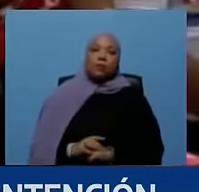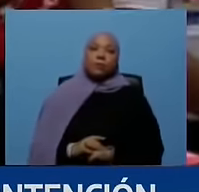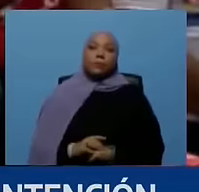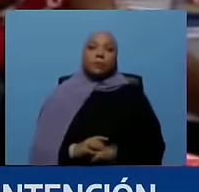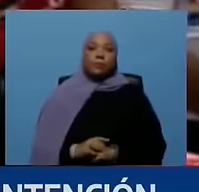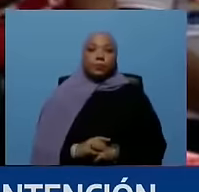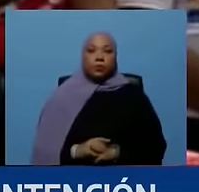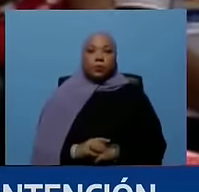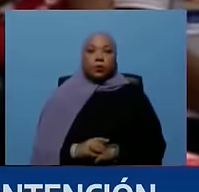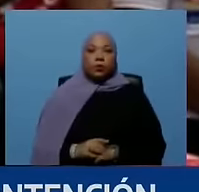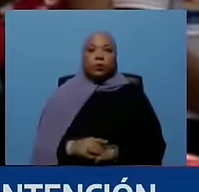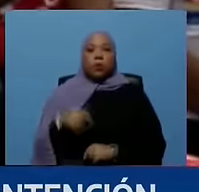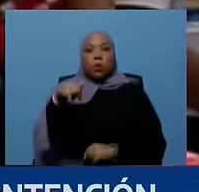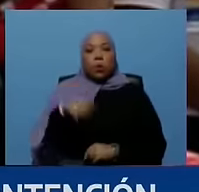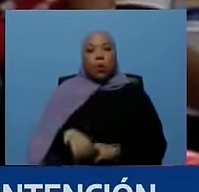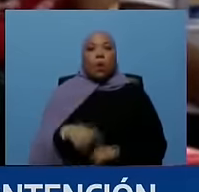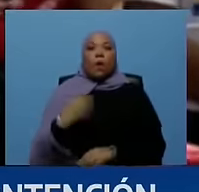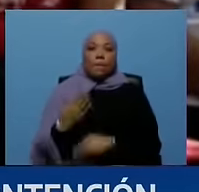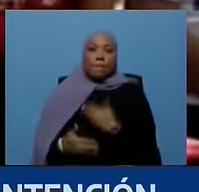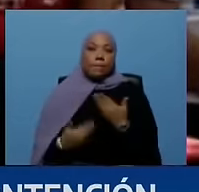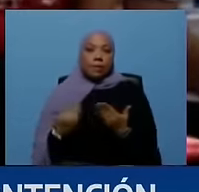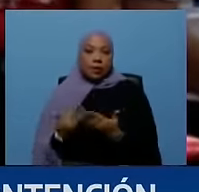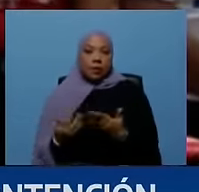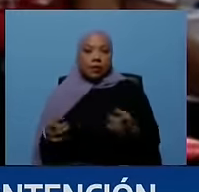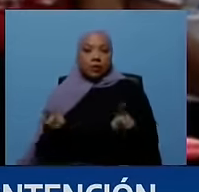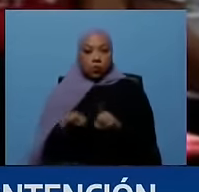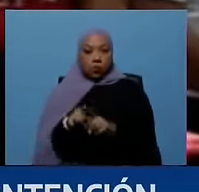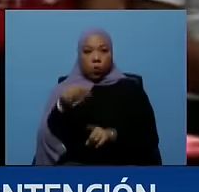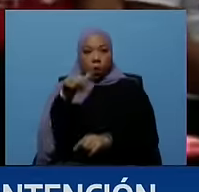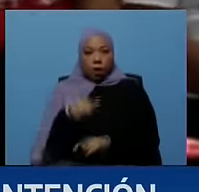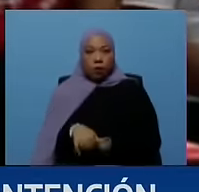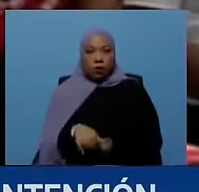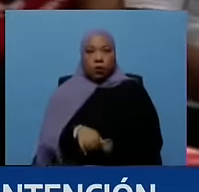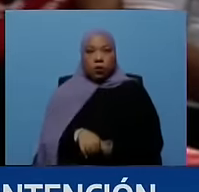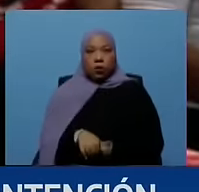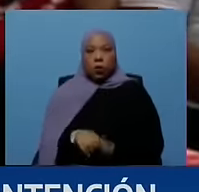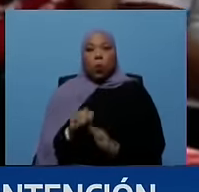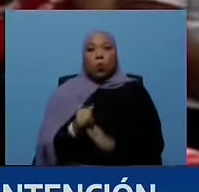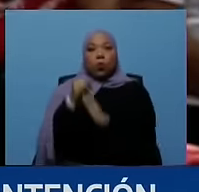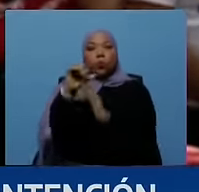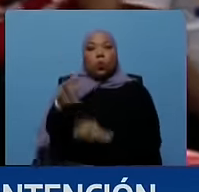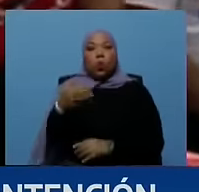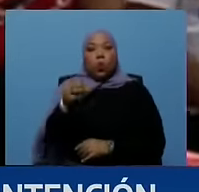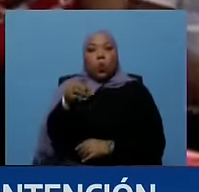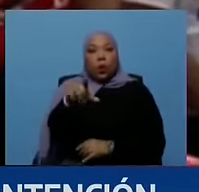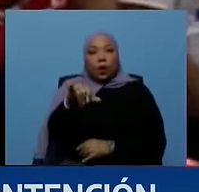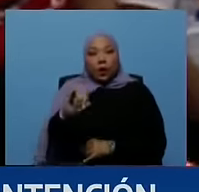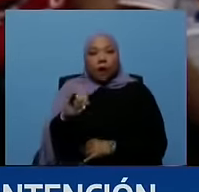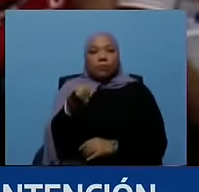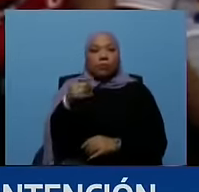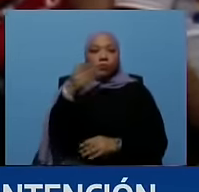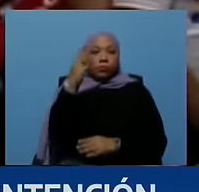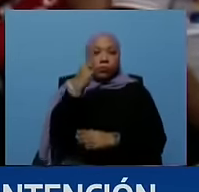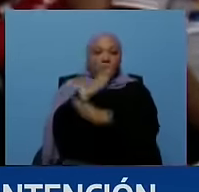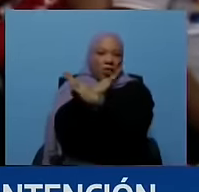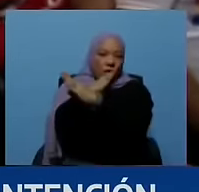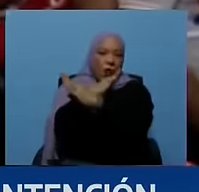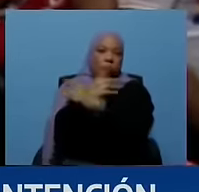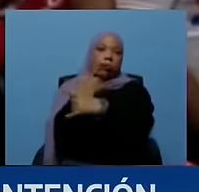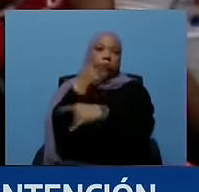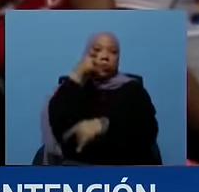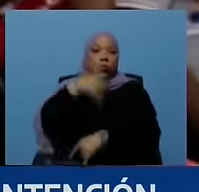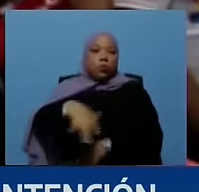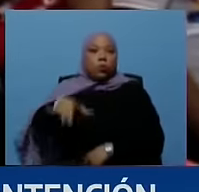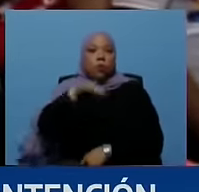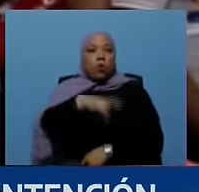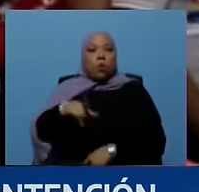que es el Goliat de este tiempo, aquí, yo, David, que soy el pueblo, le digo,